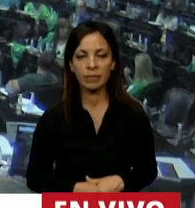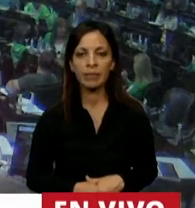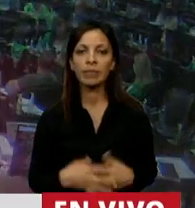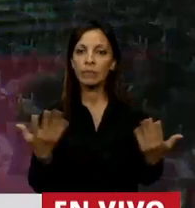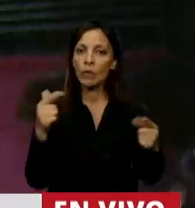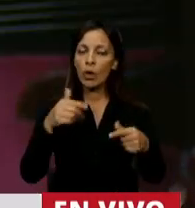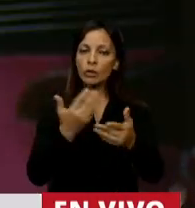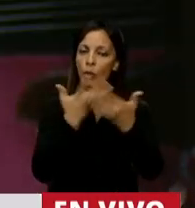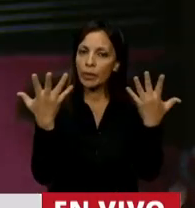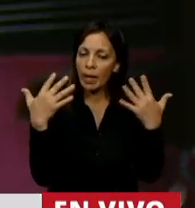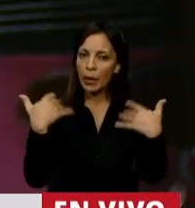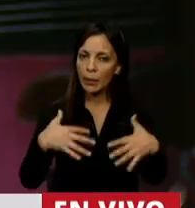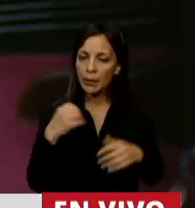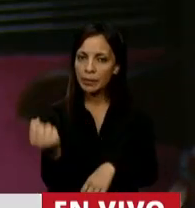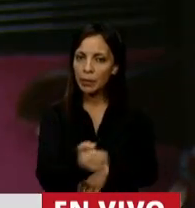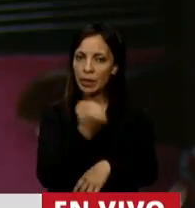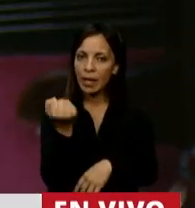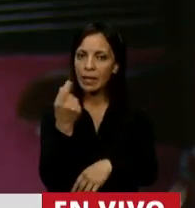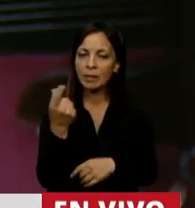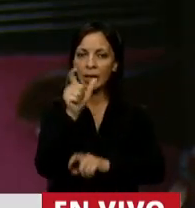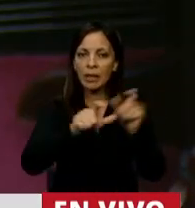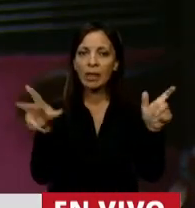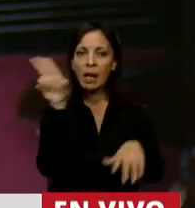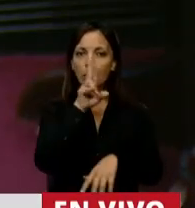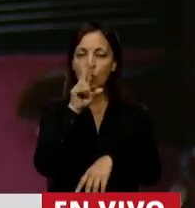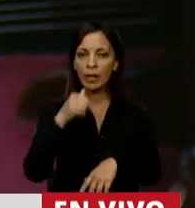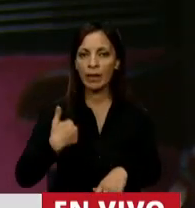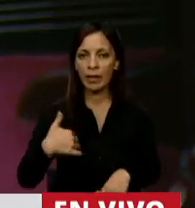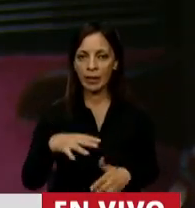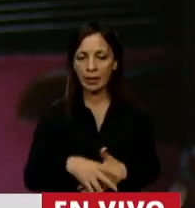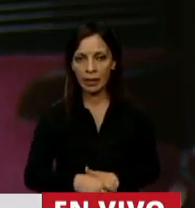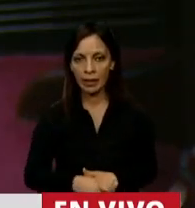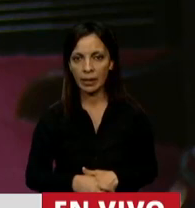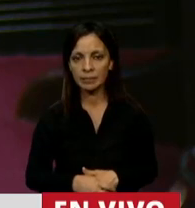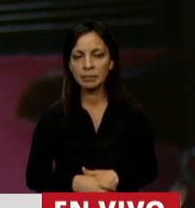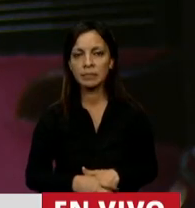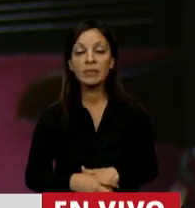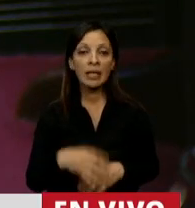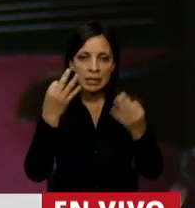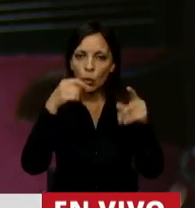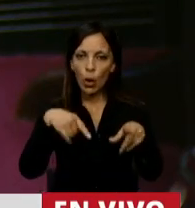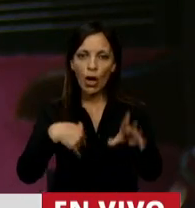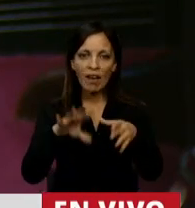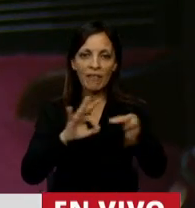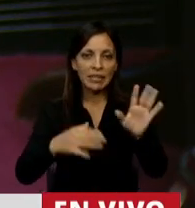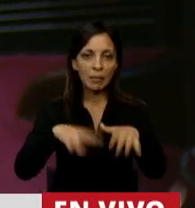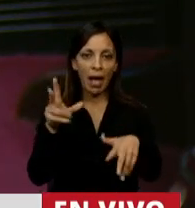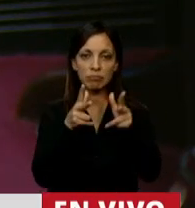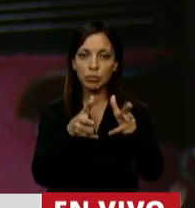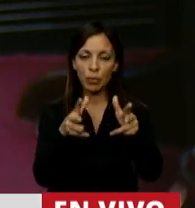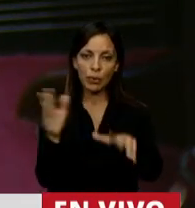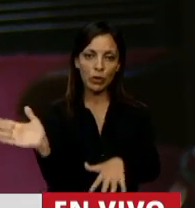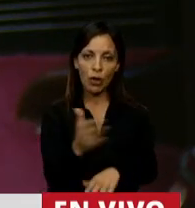Hoy es un día histórico para el movimiento de las mujeres en Argentina. Debe haber sido la palabra más usada. Y la